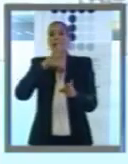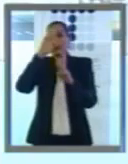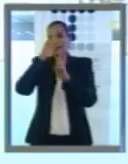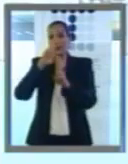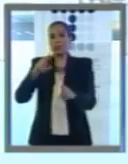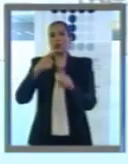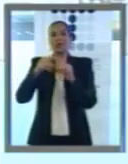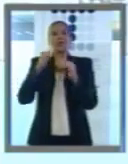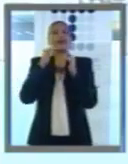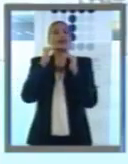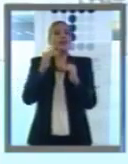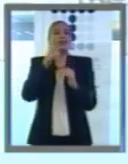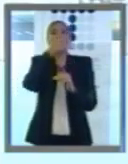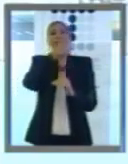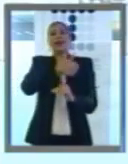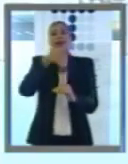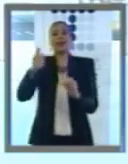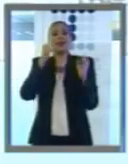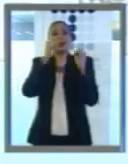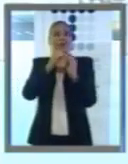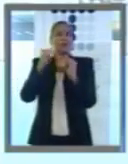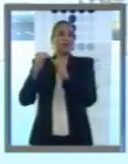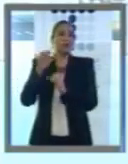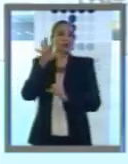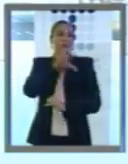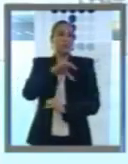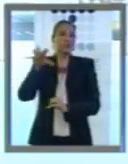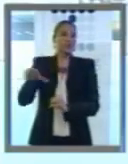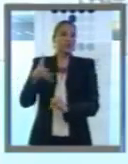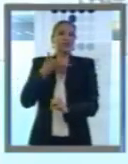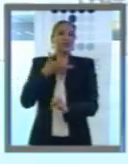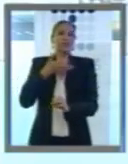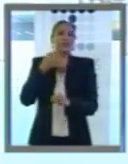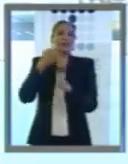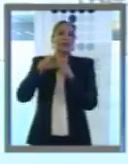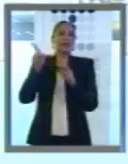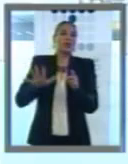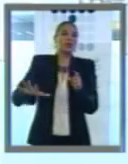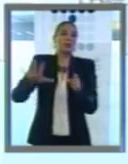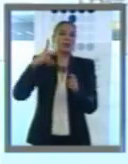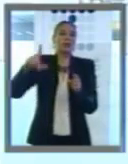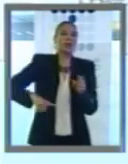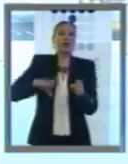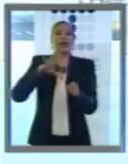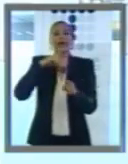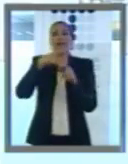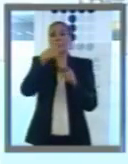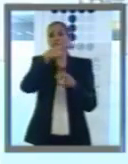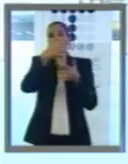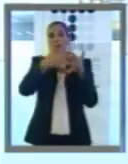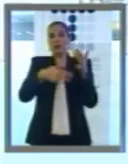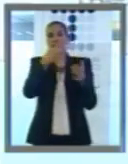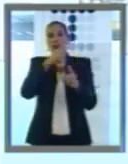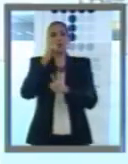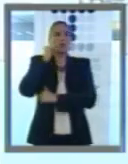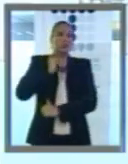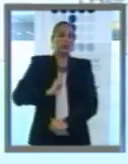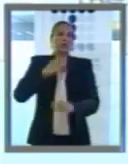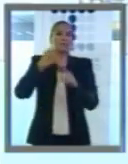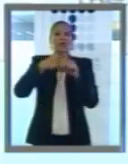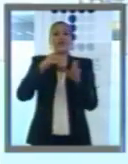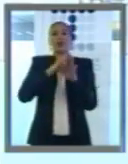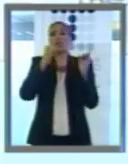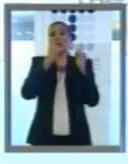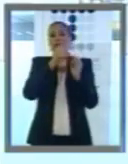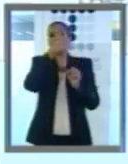los límites que cada entidad pública tiene. Hay muy bien definidas las etapas procedimentales de las instancias